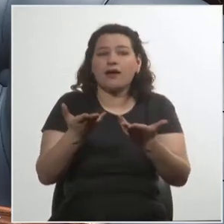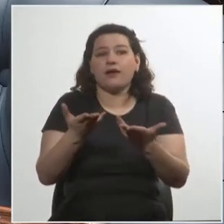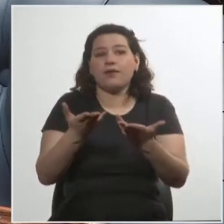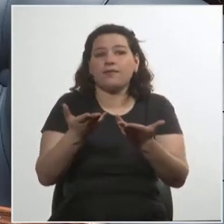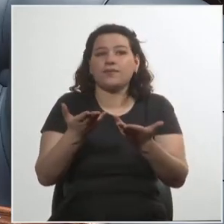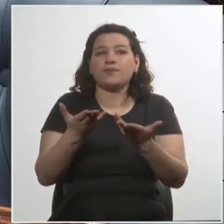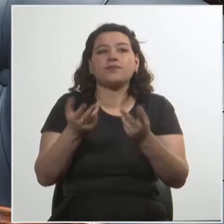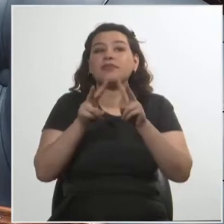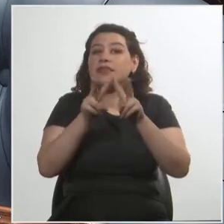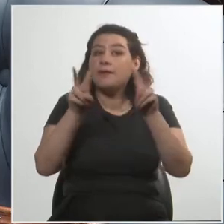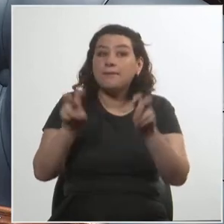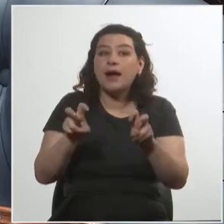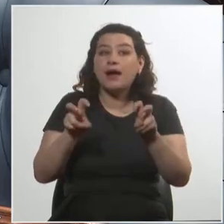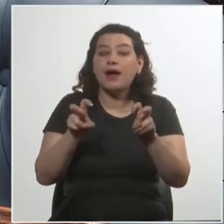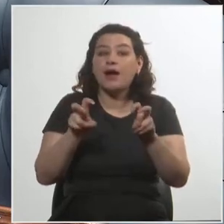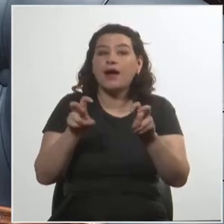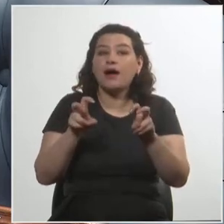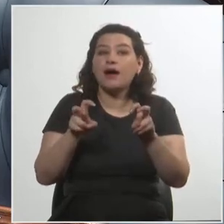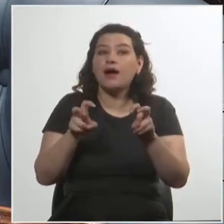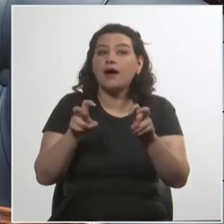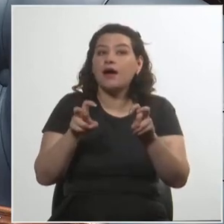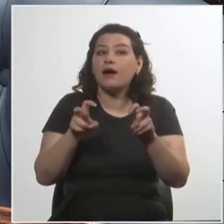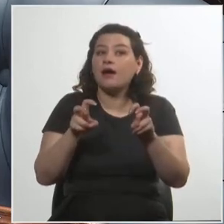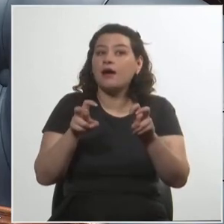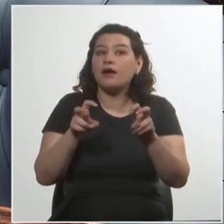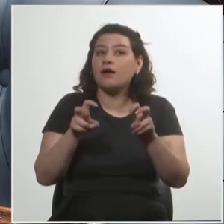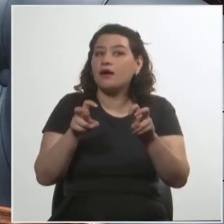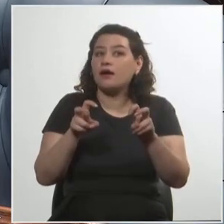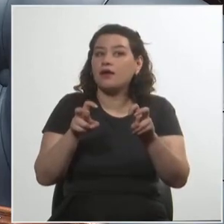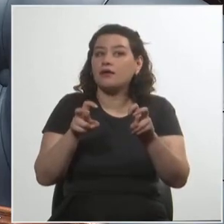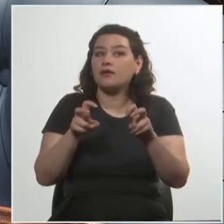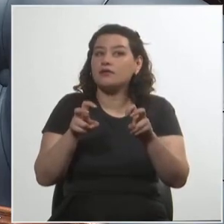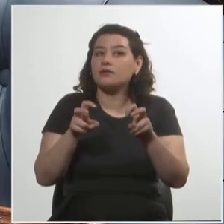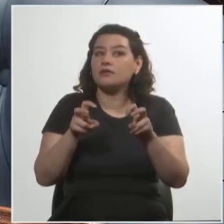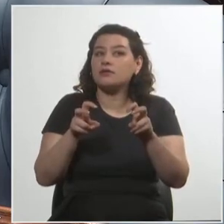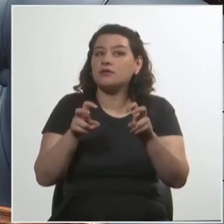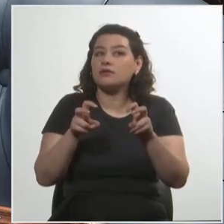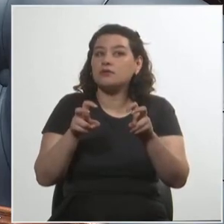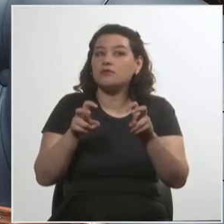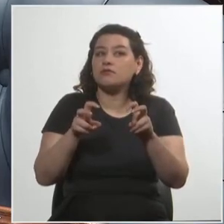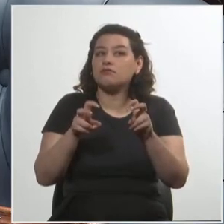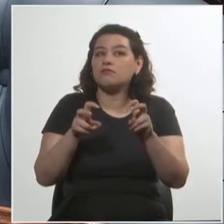tiene un altísimo componente de